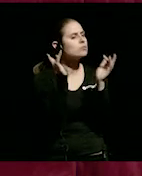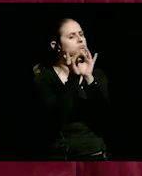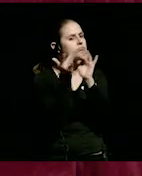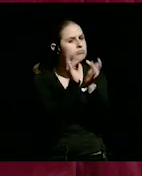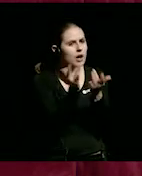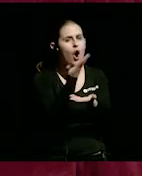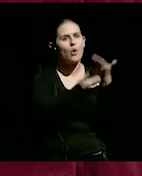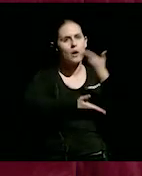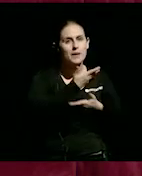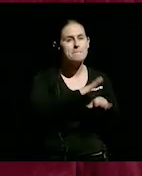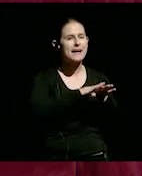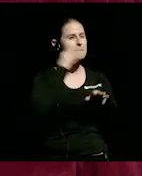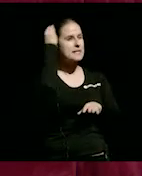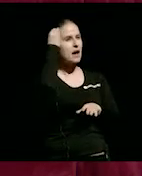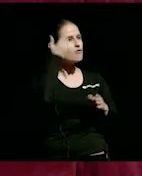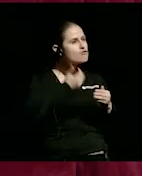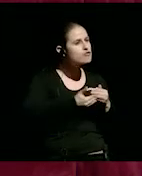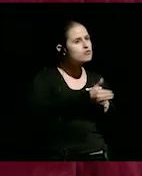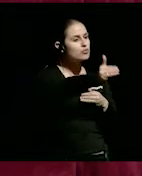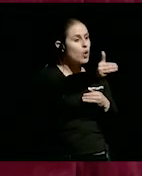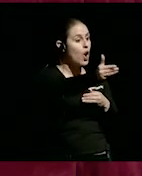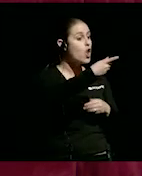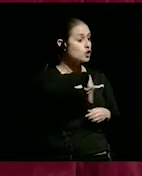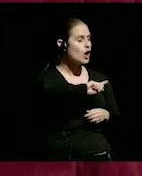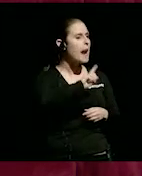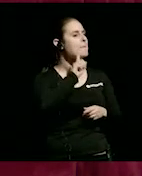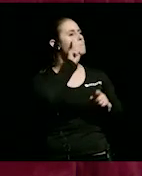con el convencimiento de que íbamos a formar a los formadores